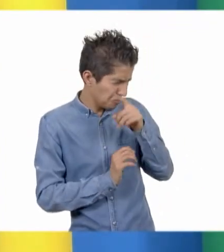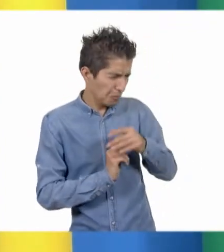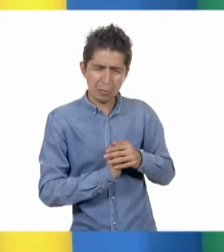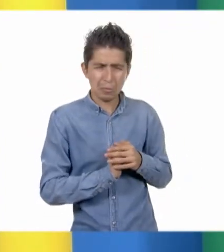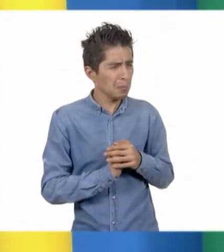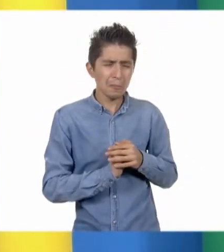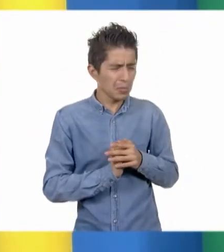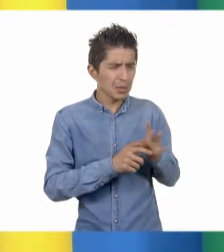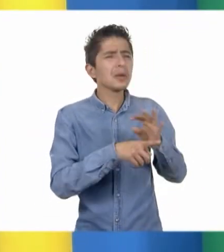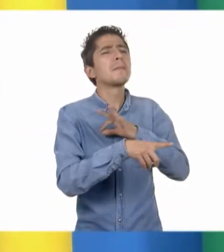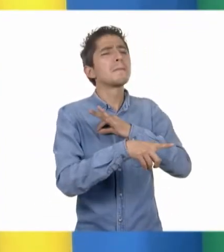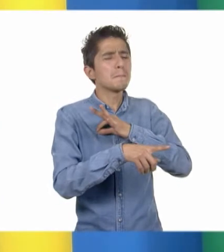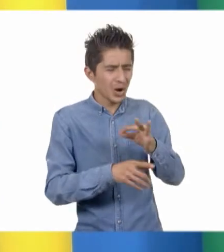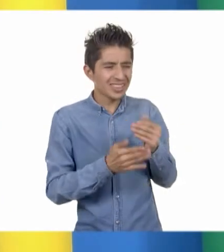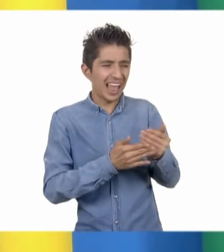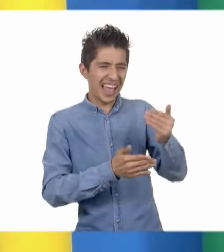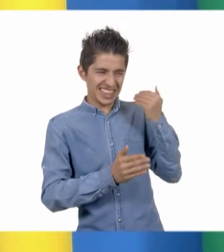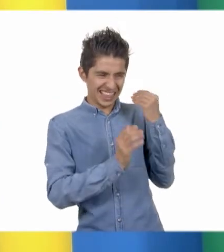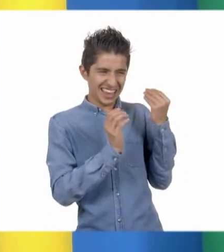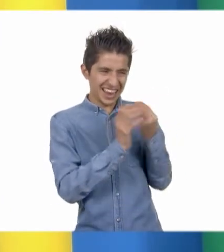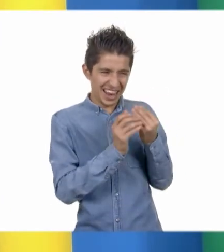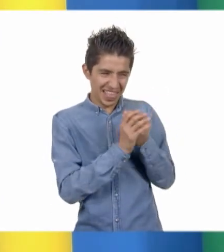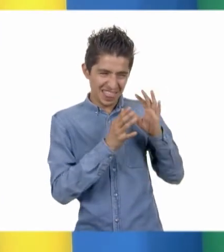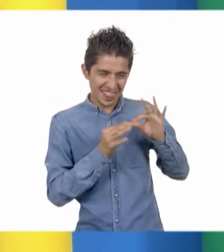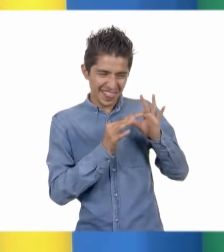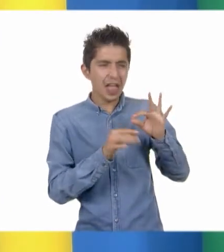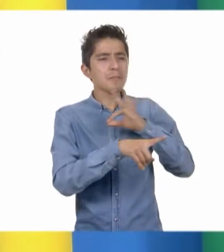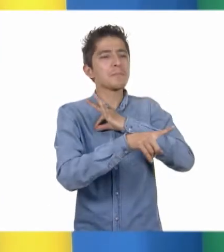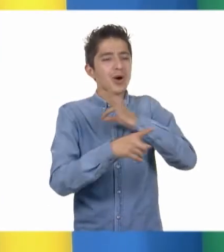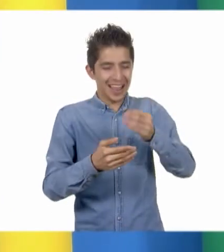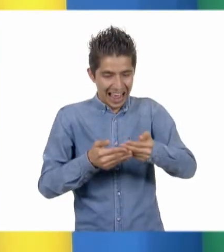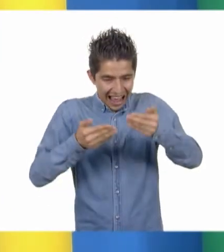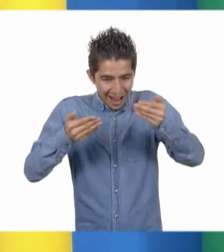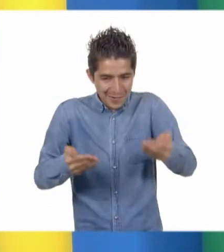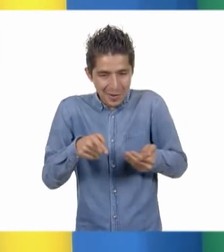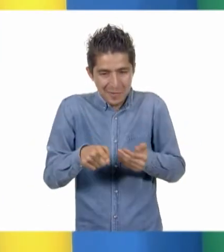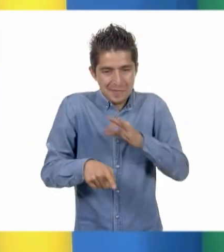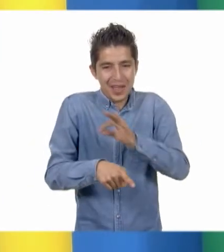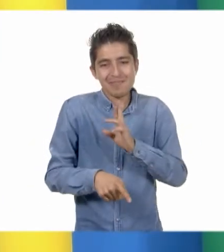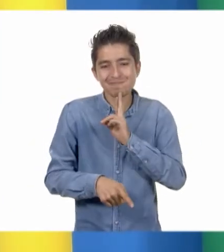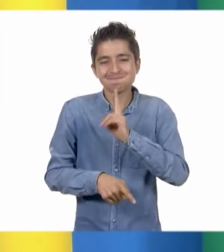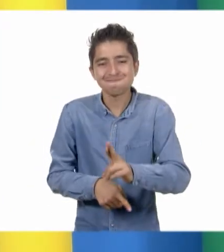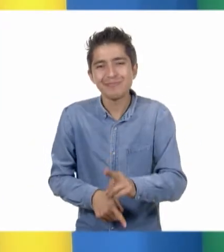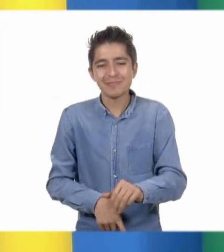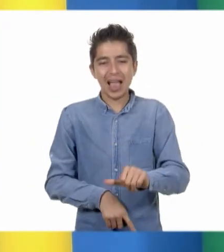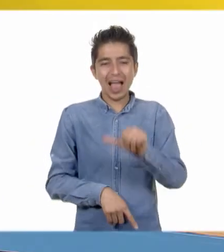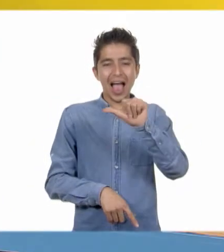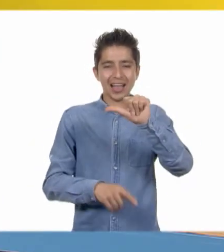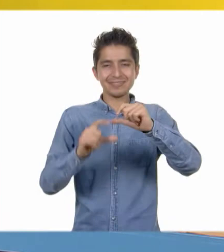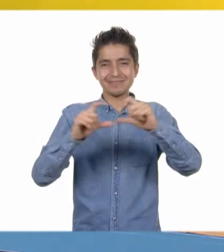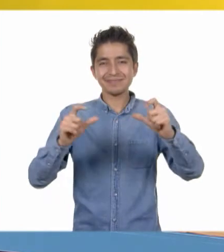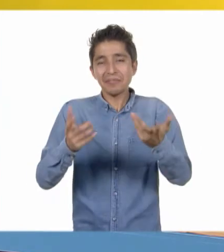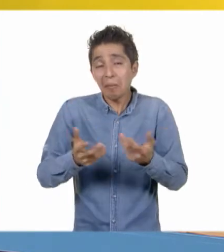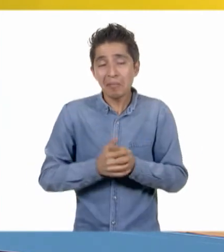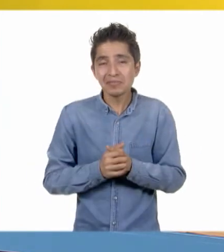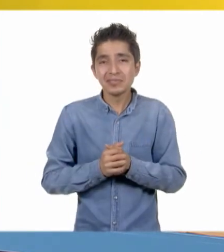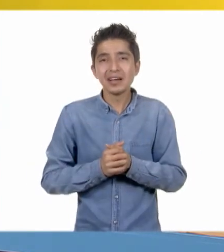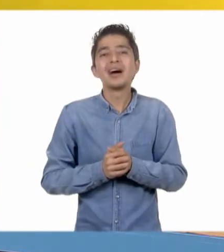podríamos aplicar lo visto en clase y repetir el procedimiento que hicimos para resolver el inciso A. Bueno, pues